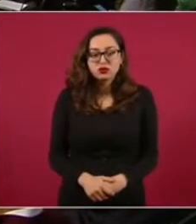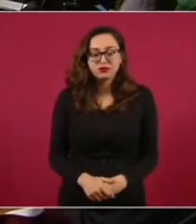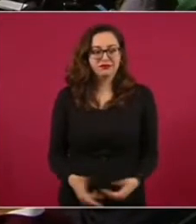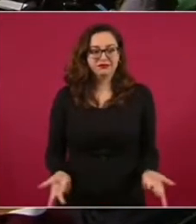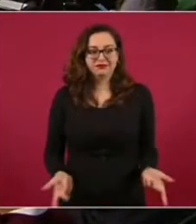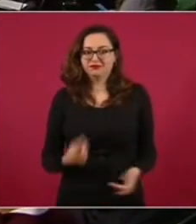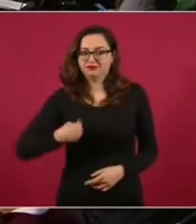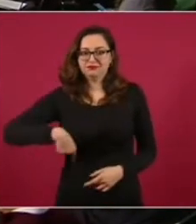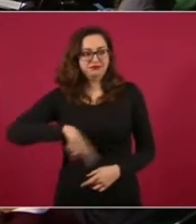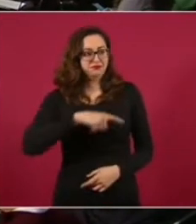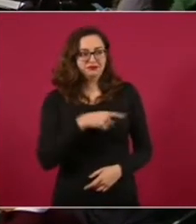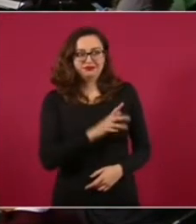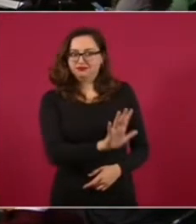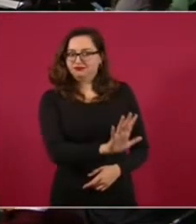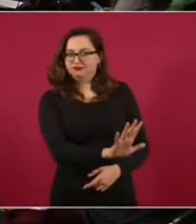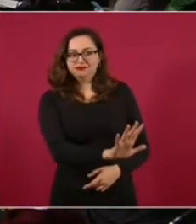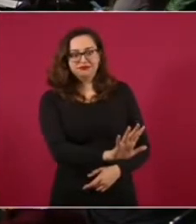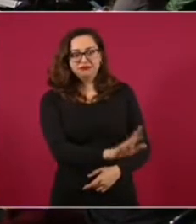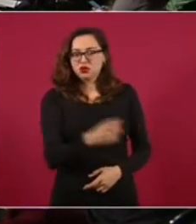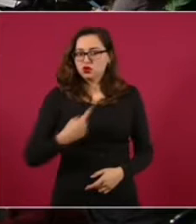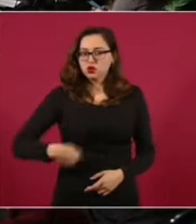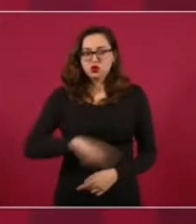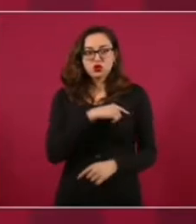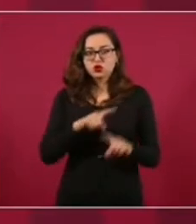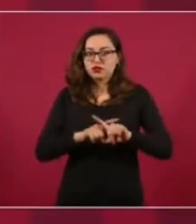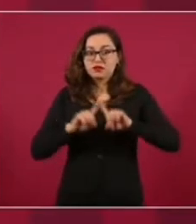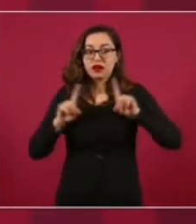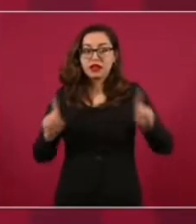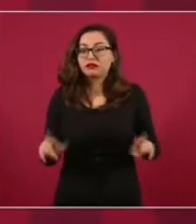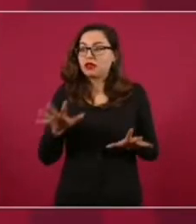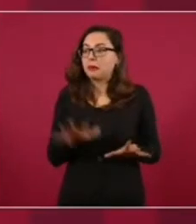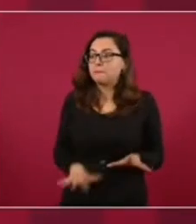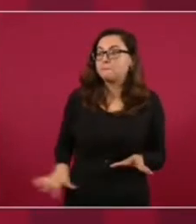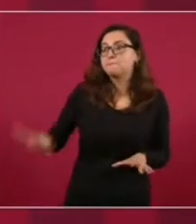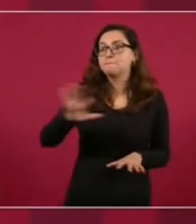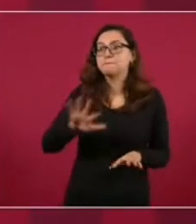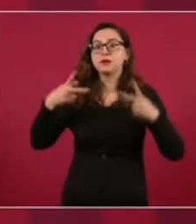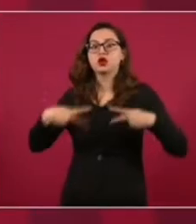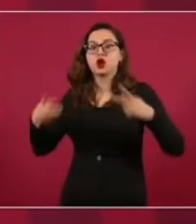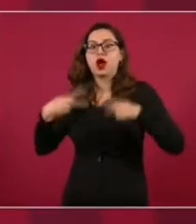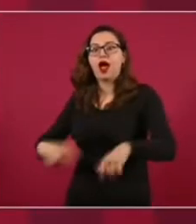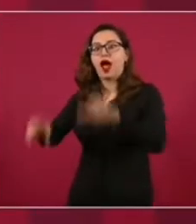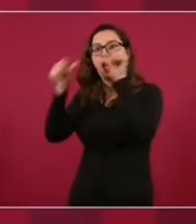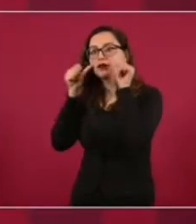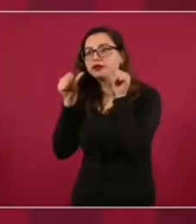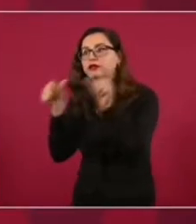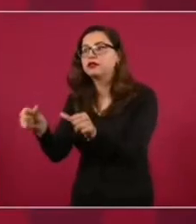estamos fincando nuestra estrategia en atender las necesidades del pueblo.